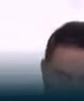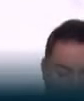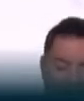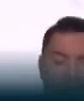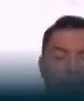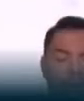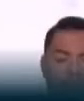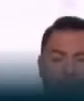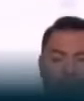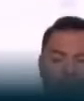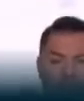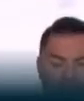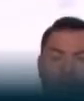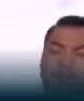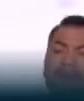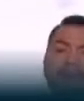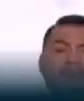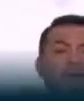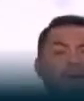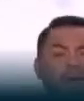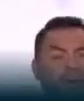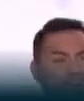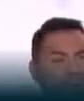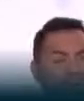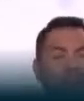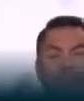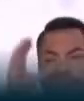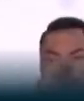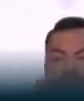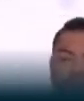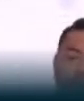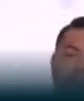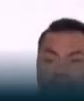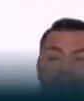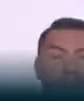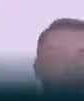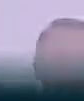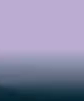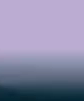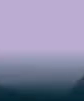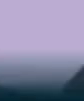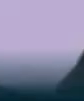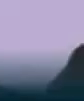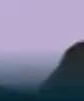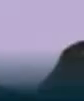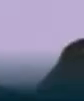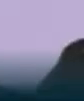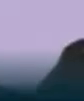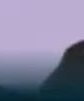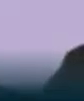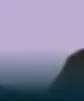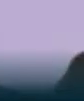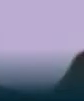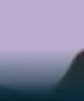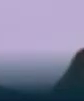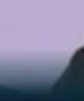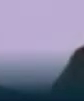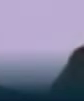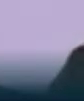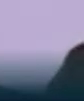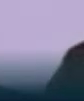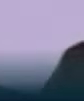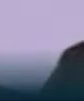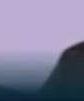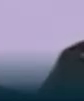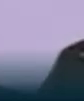derecho a insurgir en nombre del orden constitucional. Nicolás, lo que a partir del momento en que se publique esta